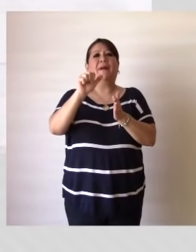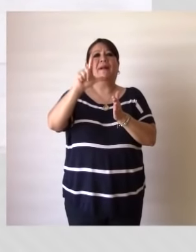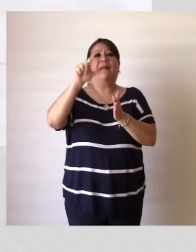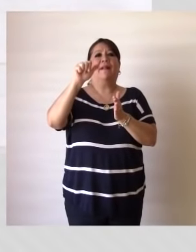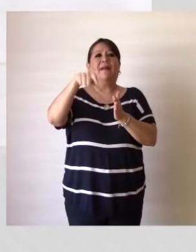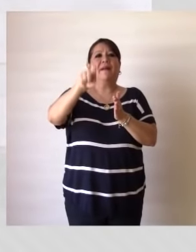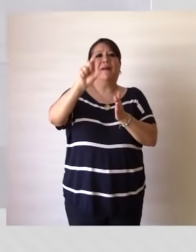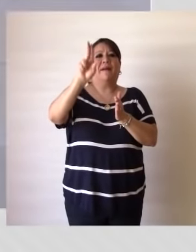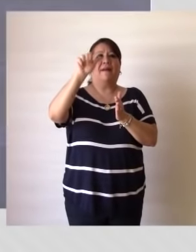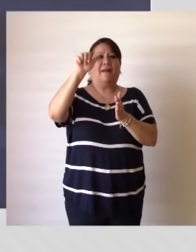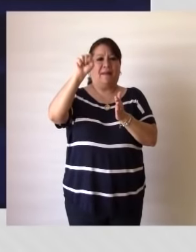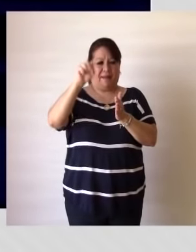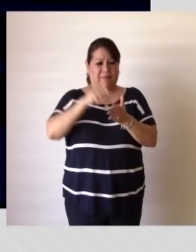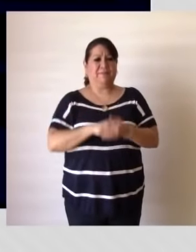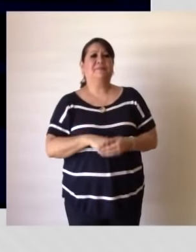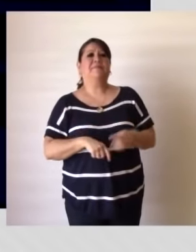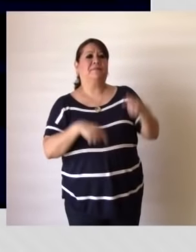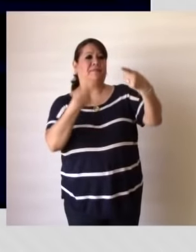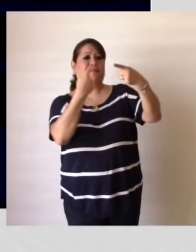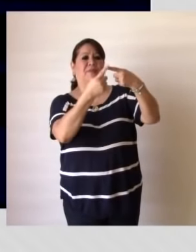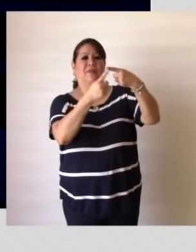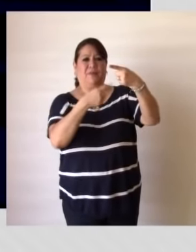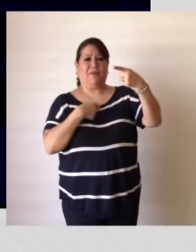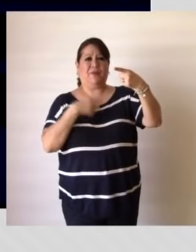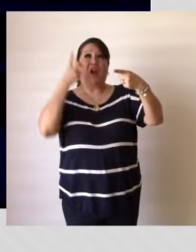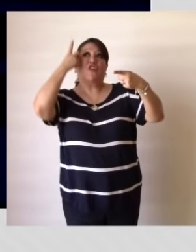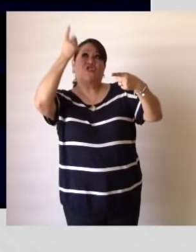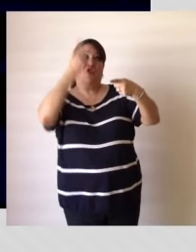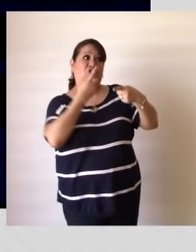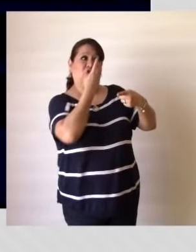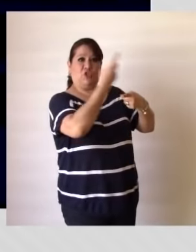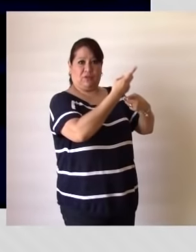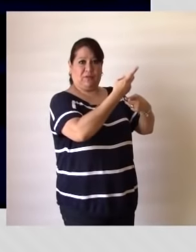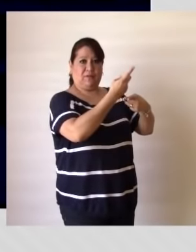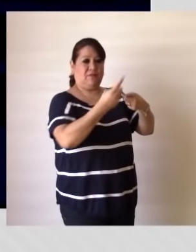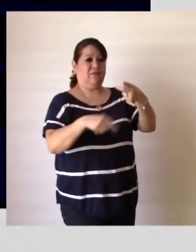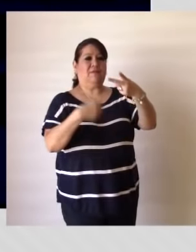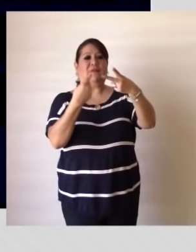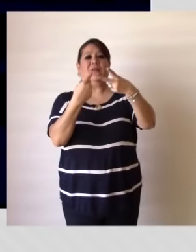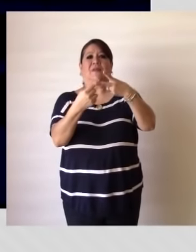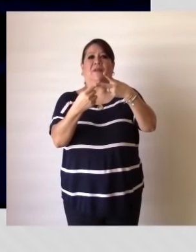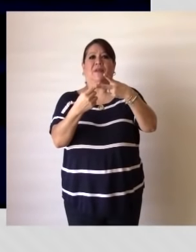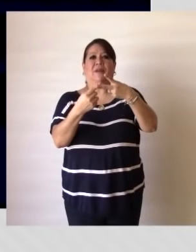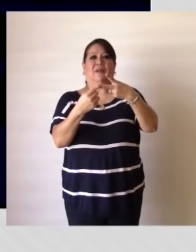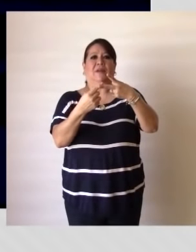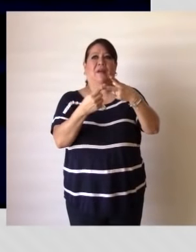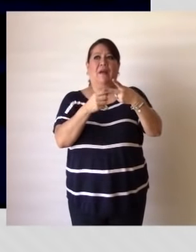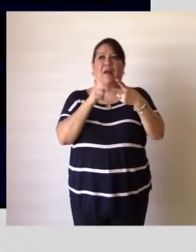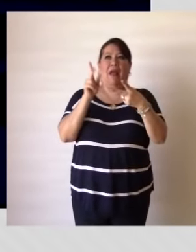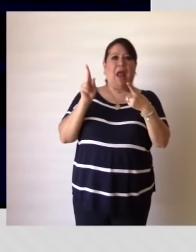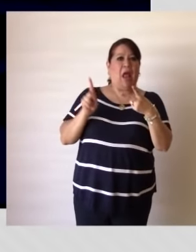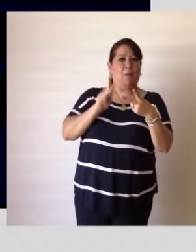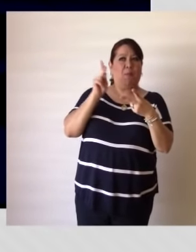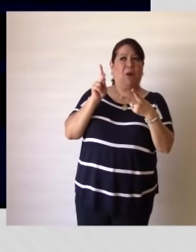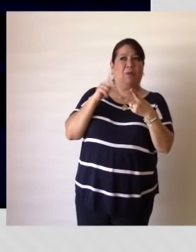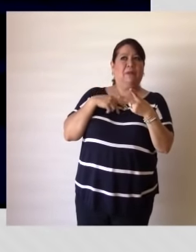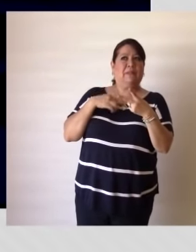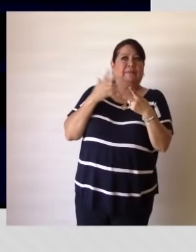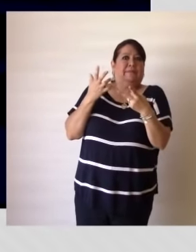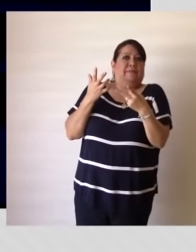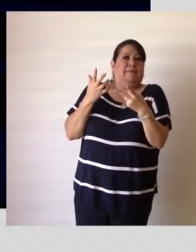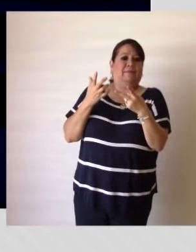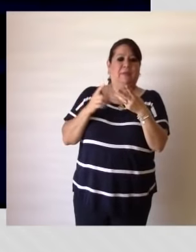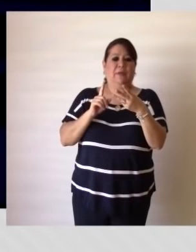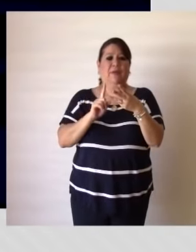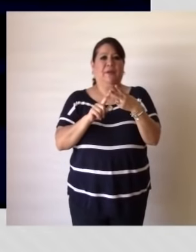juntos número uno la declaración de dios número dos la reacción del pueblo y número tres la